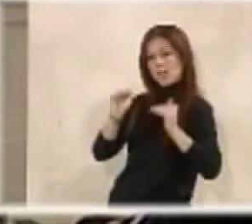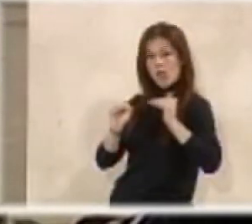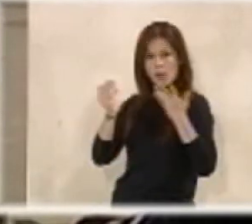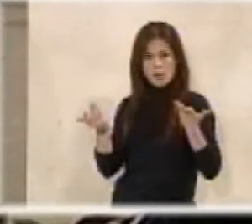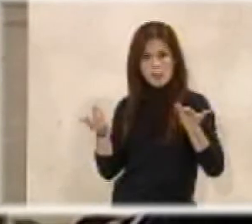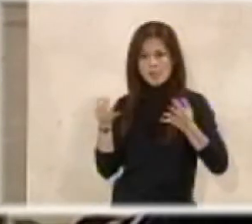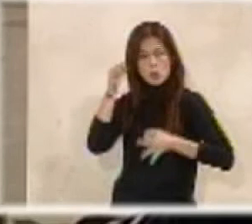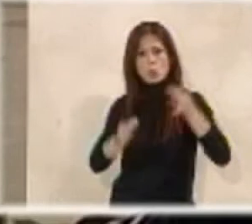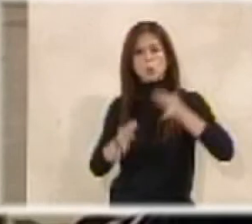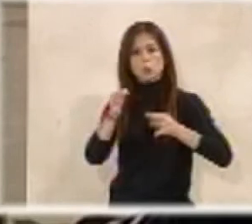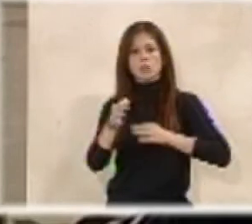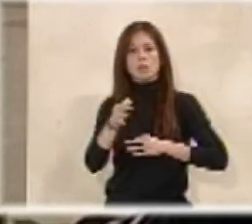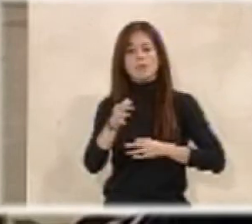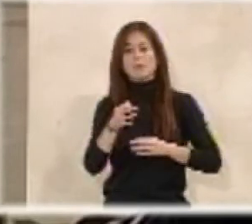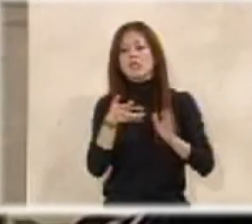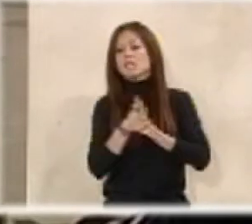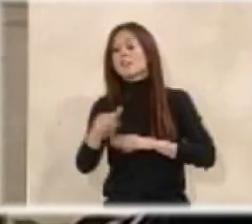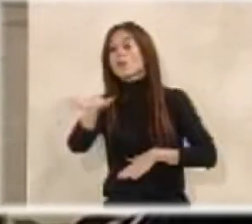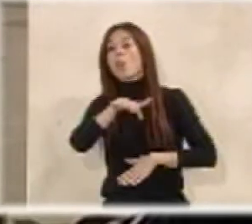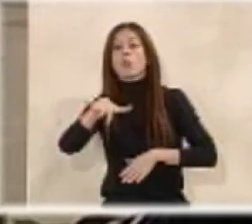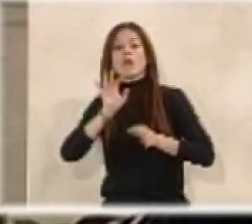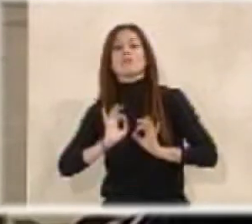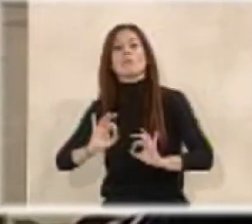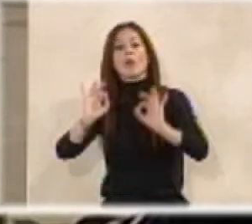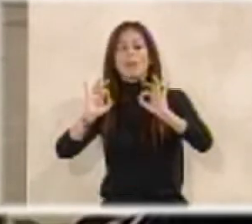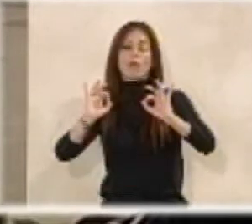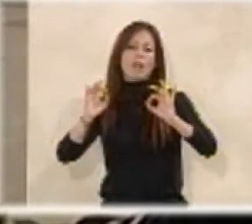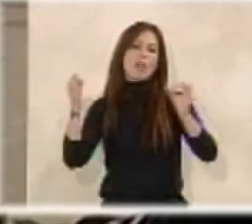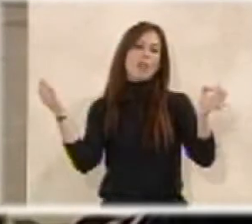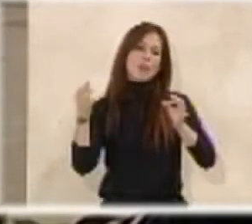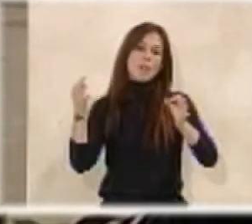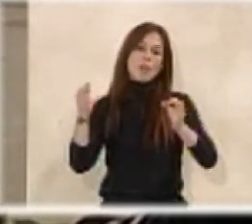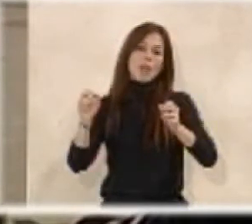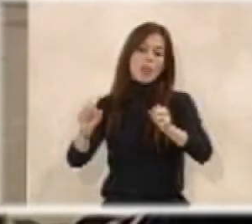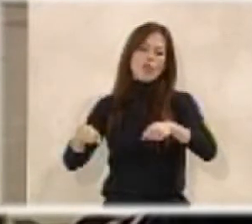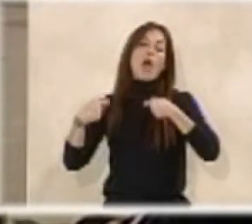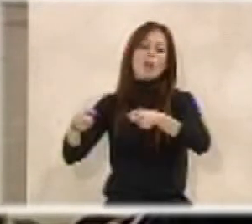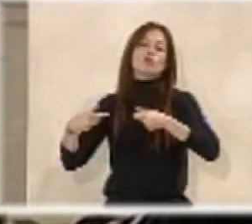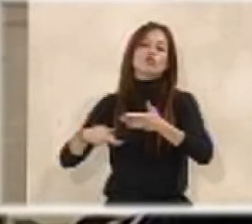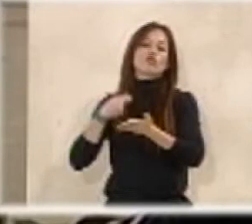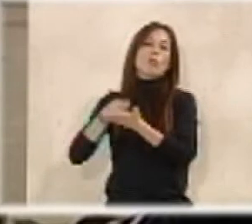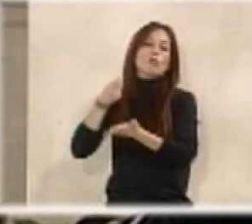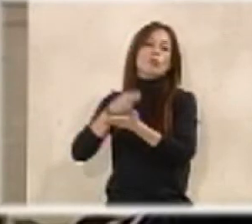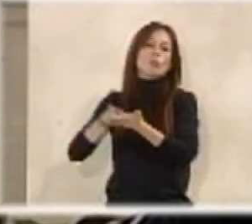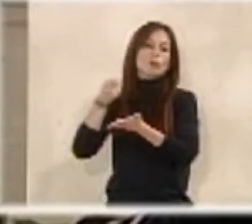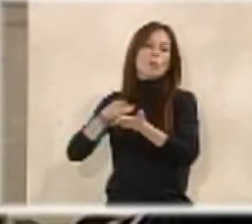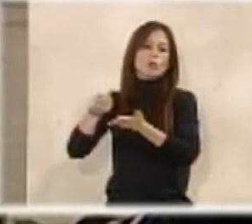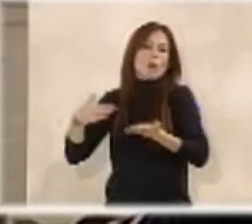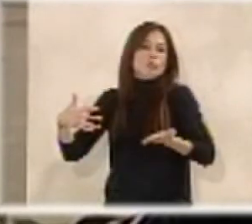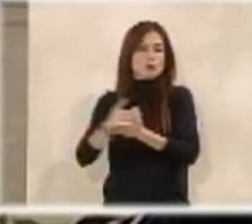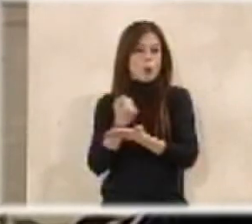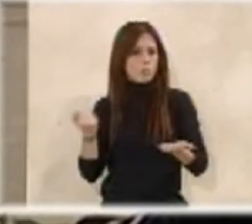Entonces, no porque eso sea una zona especial, pues hay que darle todo lo que